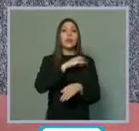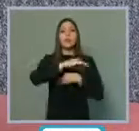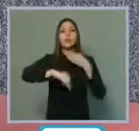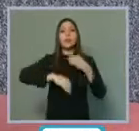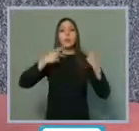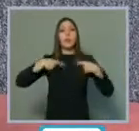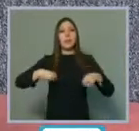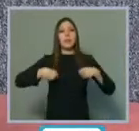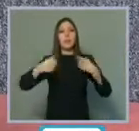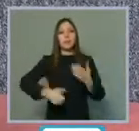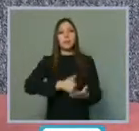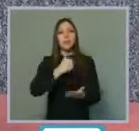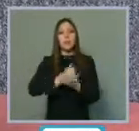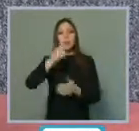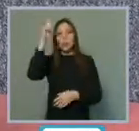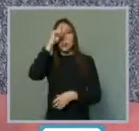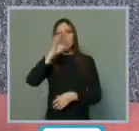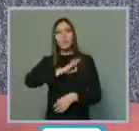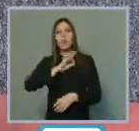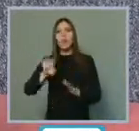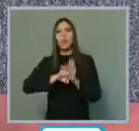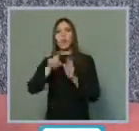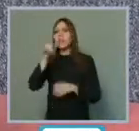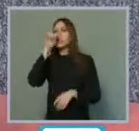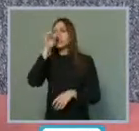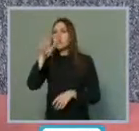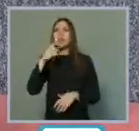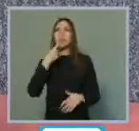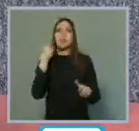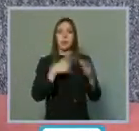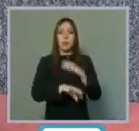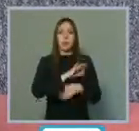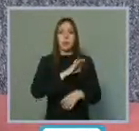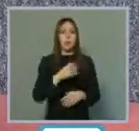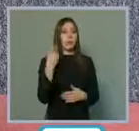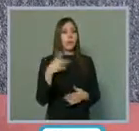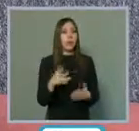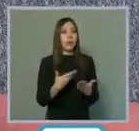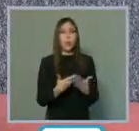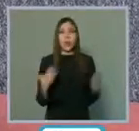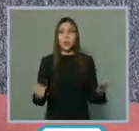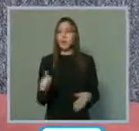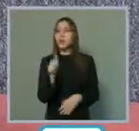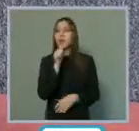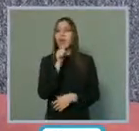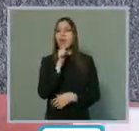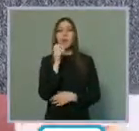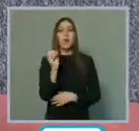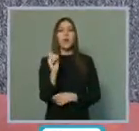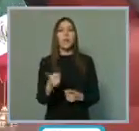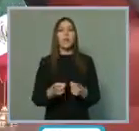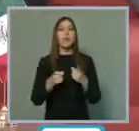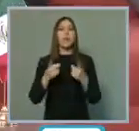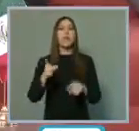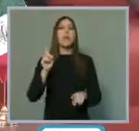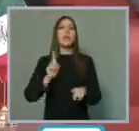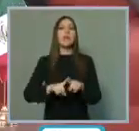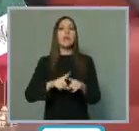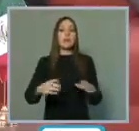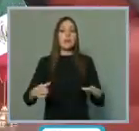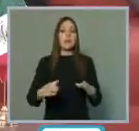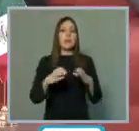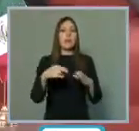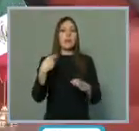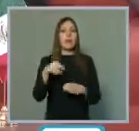ciudadanos puedan tener una asesoría para presentar quejas. Pero cuidado, no se ha nombrado a esa defensoría de oficio. ¿Cuál